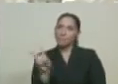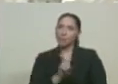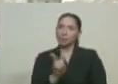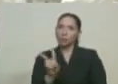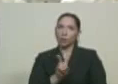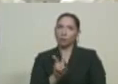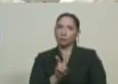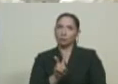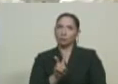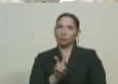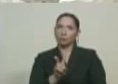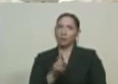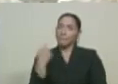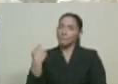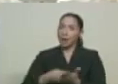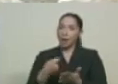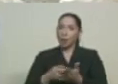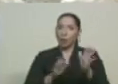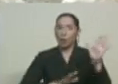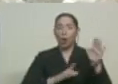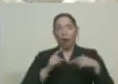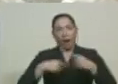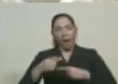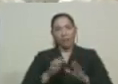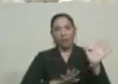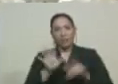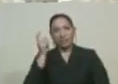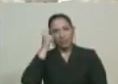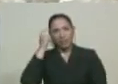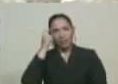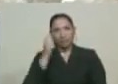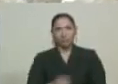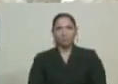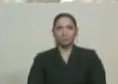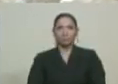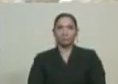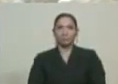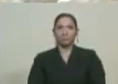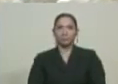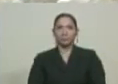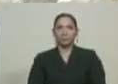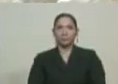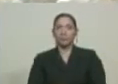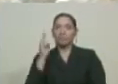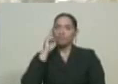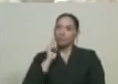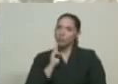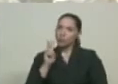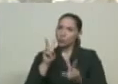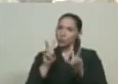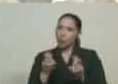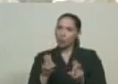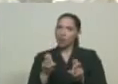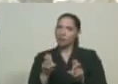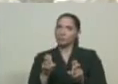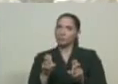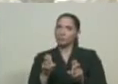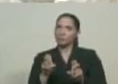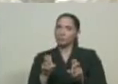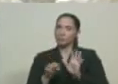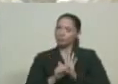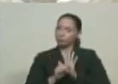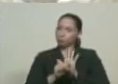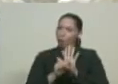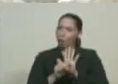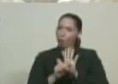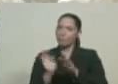venezolanas del pago quincenal de nuestra remuneración. Bolívar es soberano, referenciado a nuestro Petro,